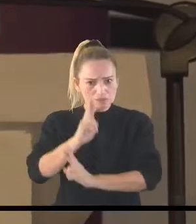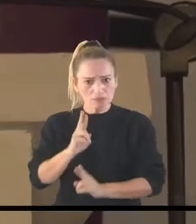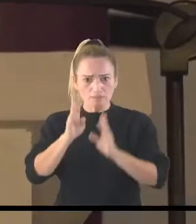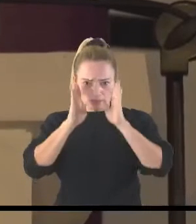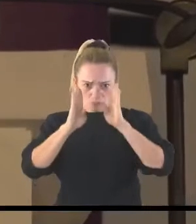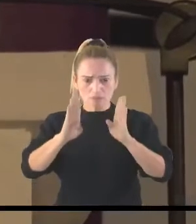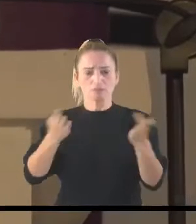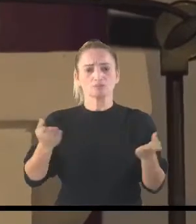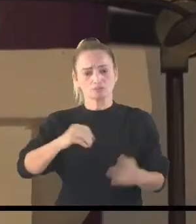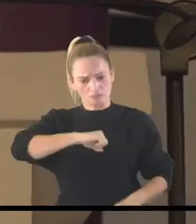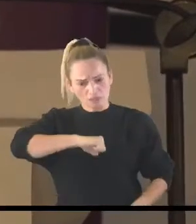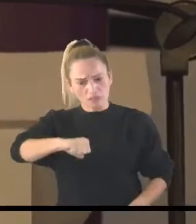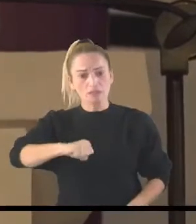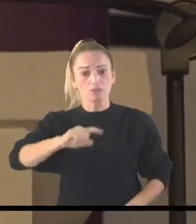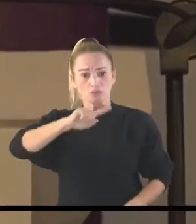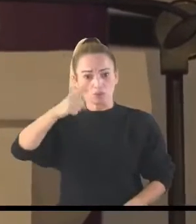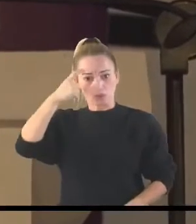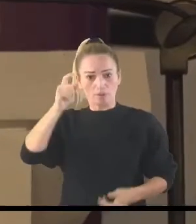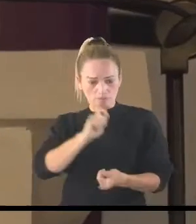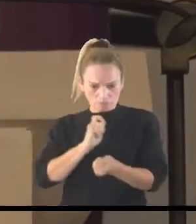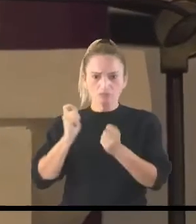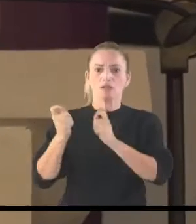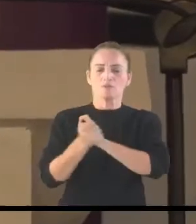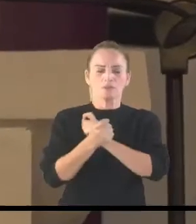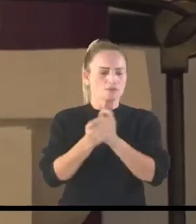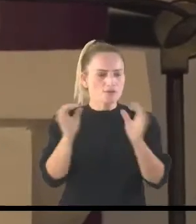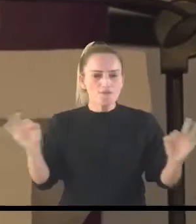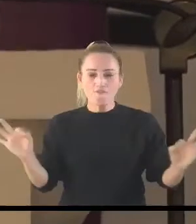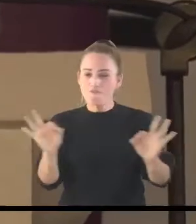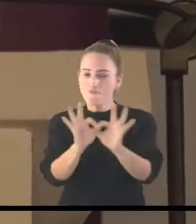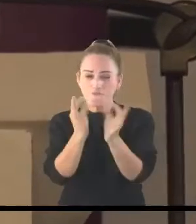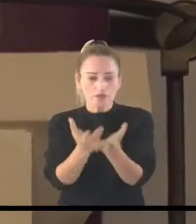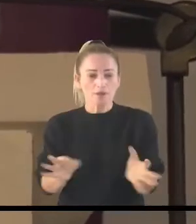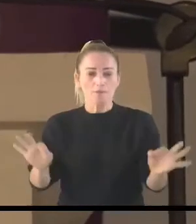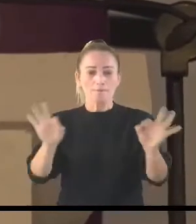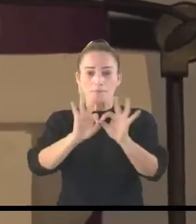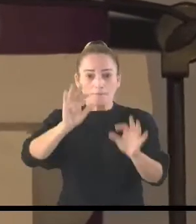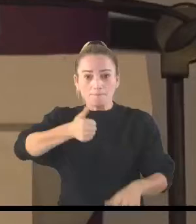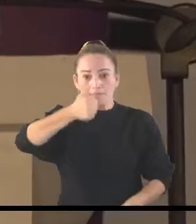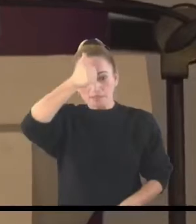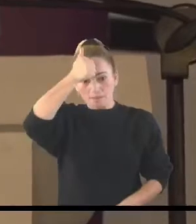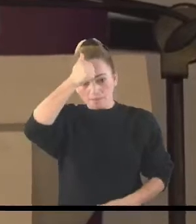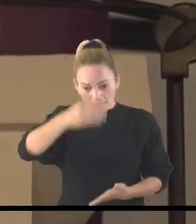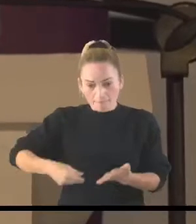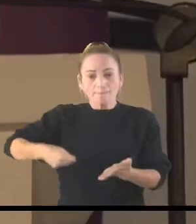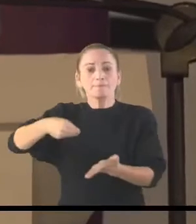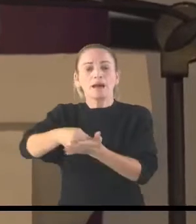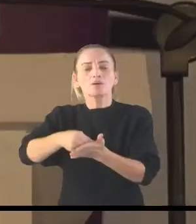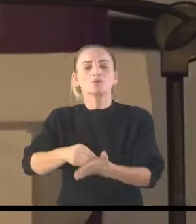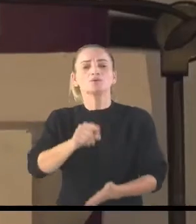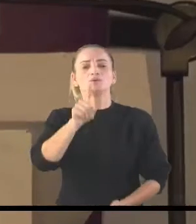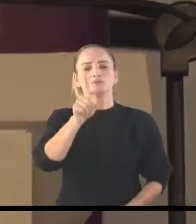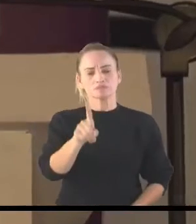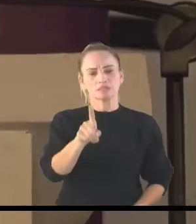derechos. Este Gobierno del Cambio ha priorizado y tiene una meta de indemnización de